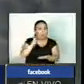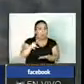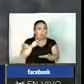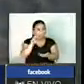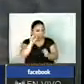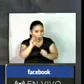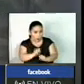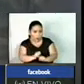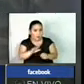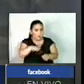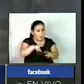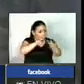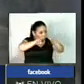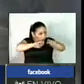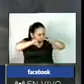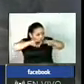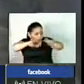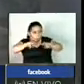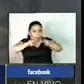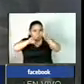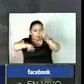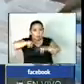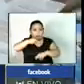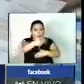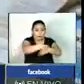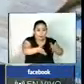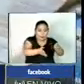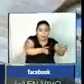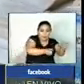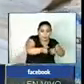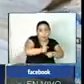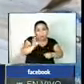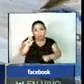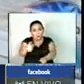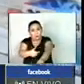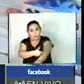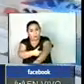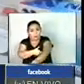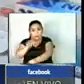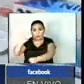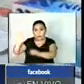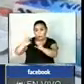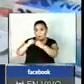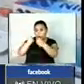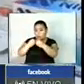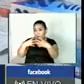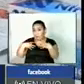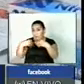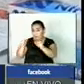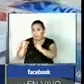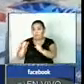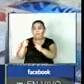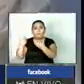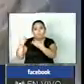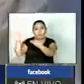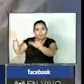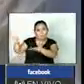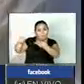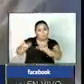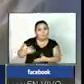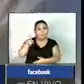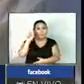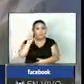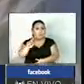aumentar las pruebas en los hospitales y centros de contención hasta la fecha este organismo internacional de salud ha donado cerca de